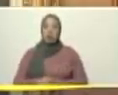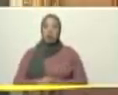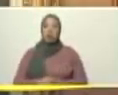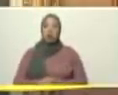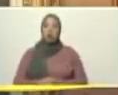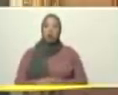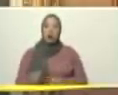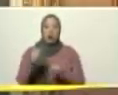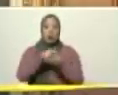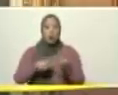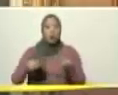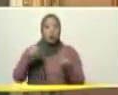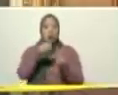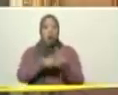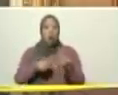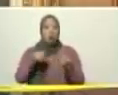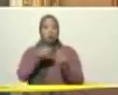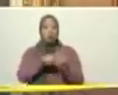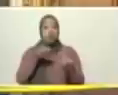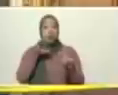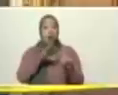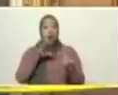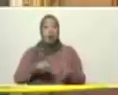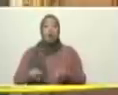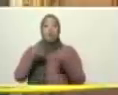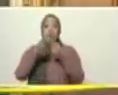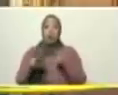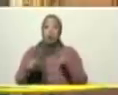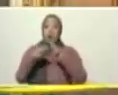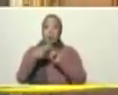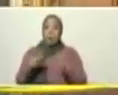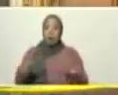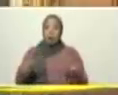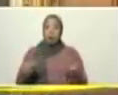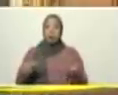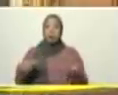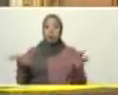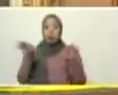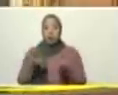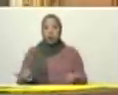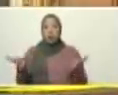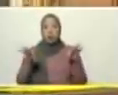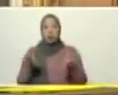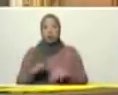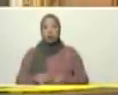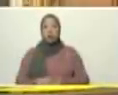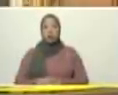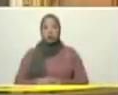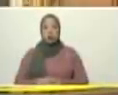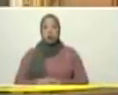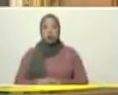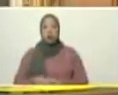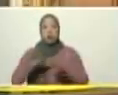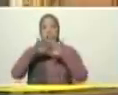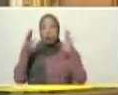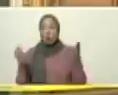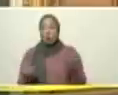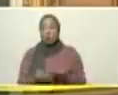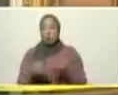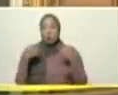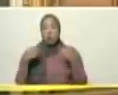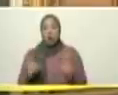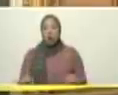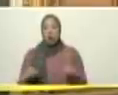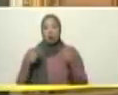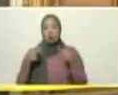para la lucha por un mundo de paz, multipolar, pluricéntrico, un mundo sin hegemonismo, sin